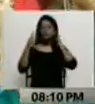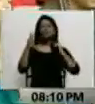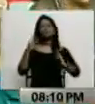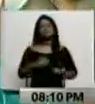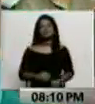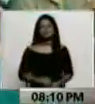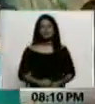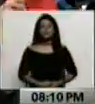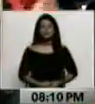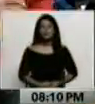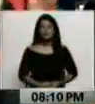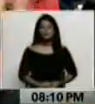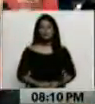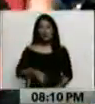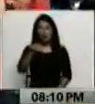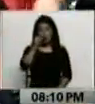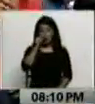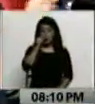patria